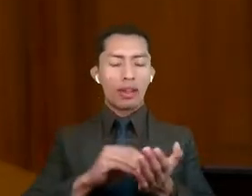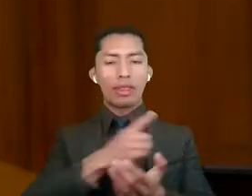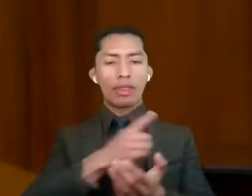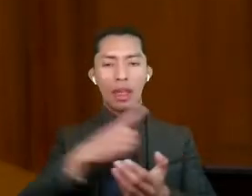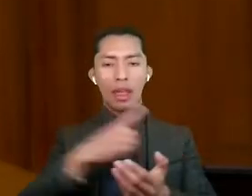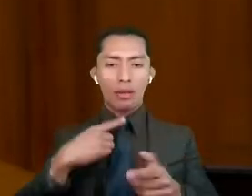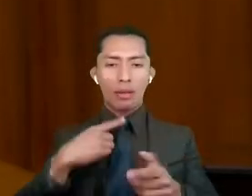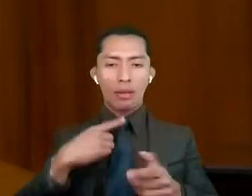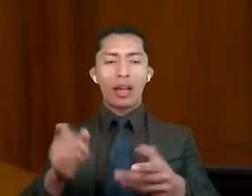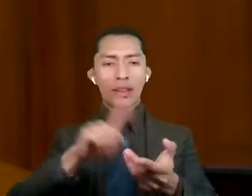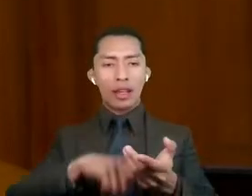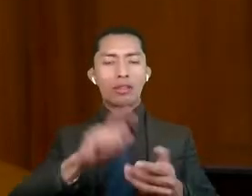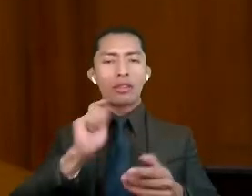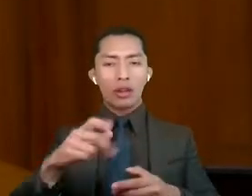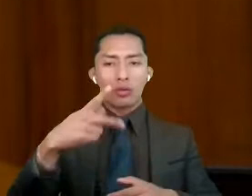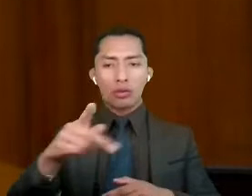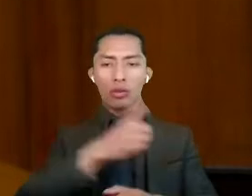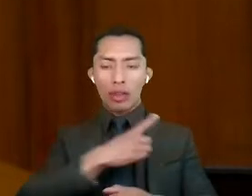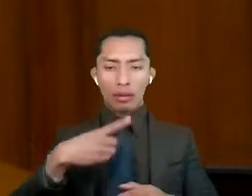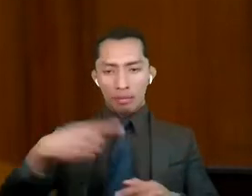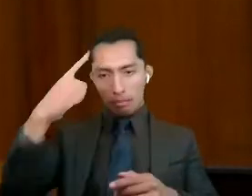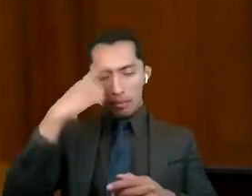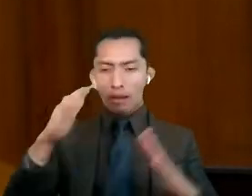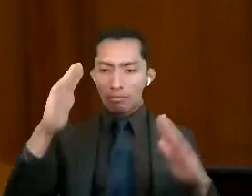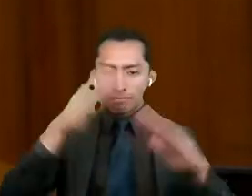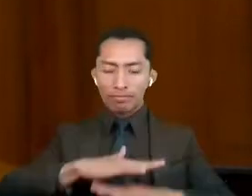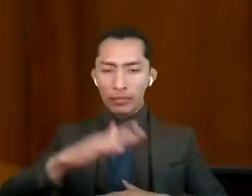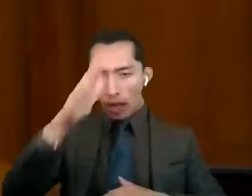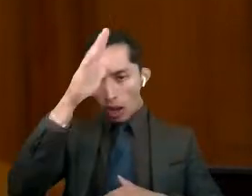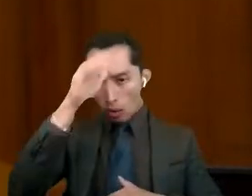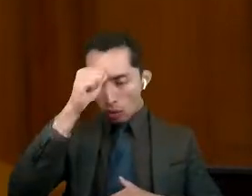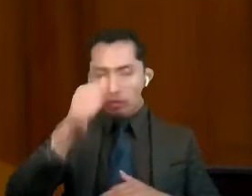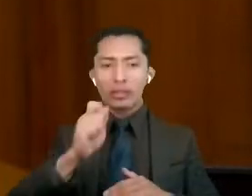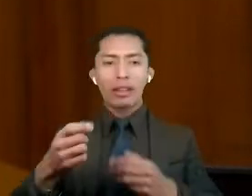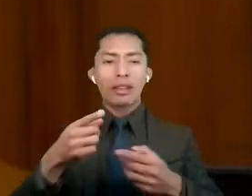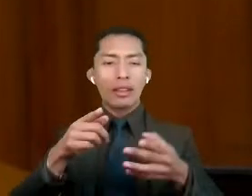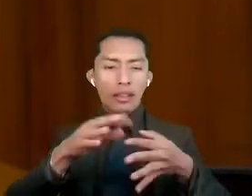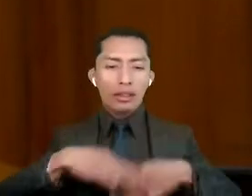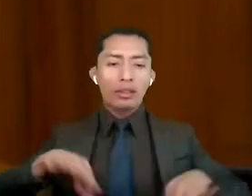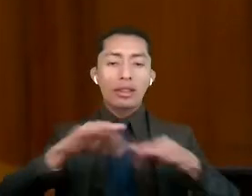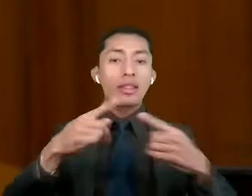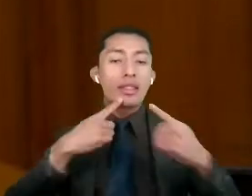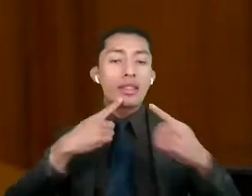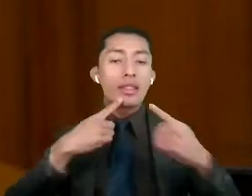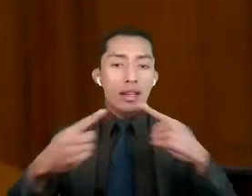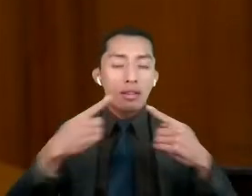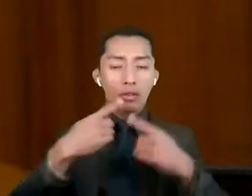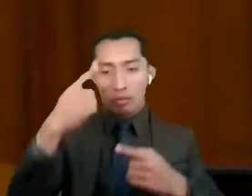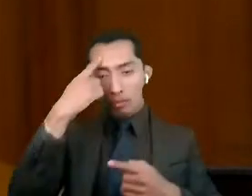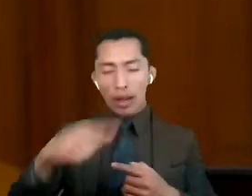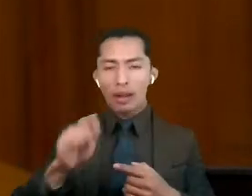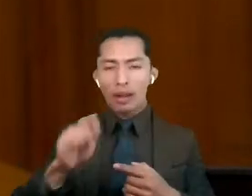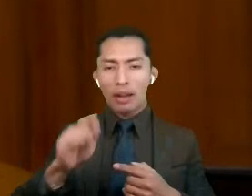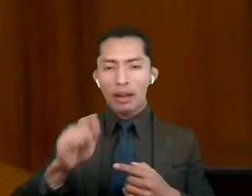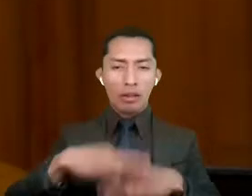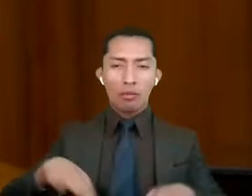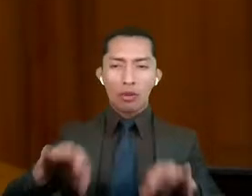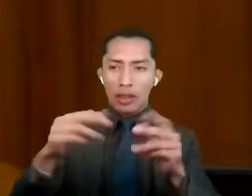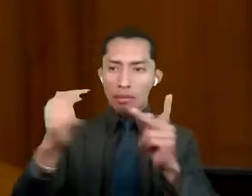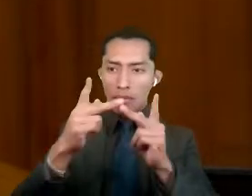haciendo de la política la virtud para conciliar, haciendo del diálogo el instrumento para coincidir en lo